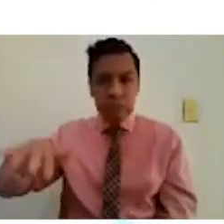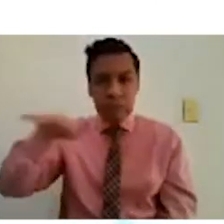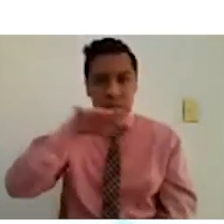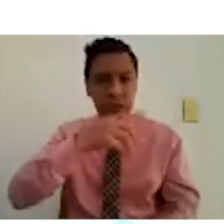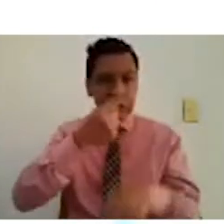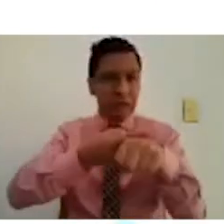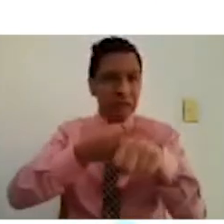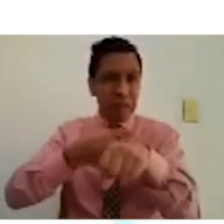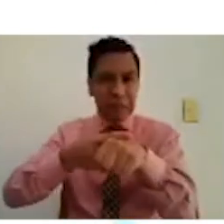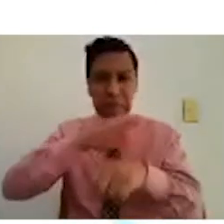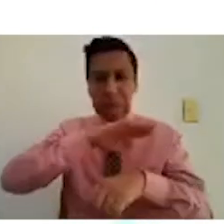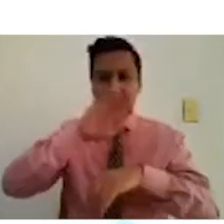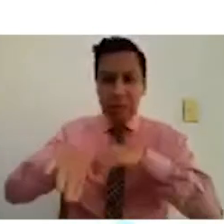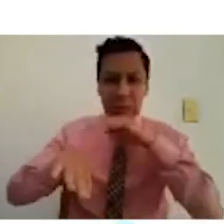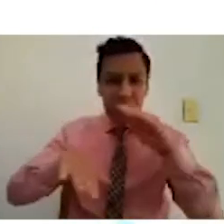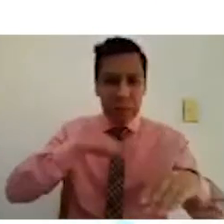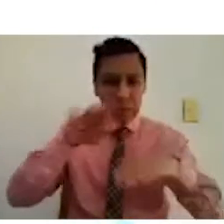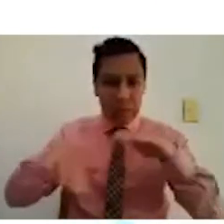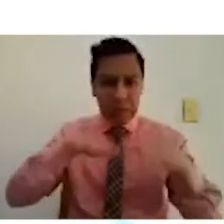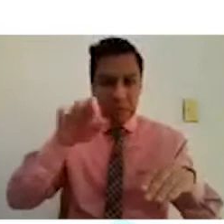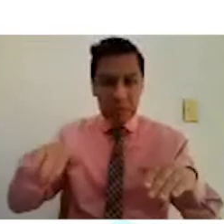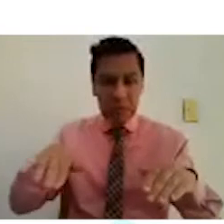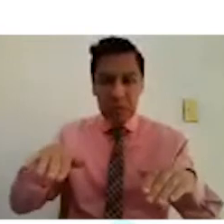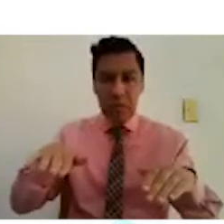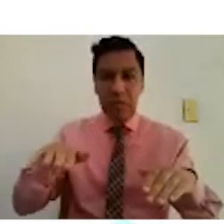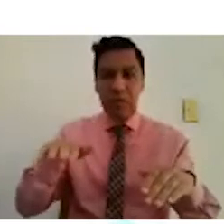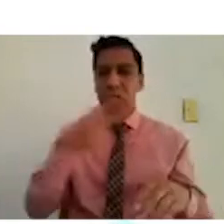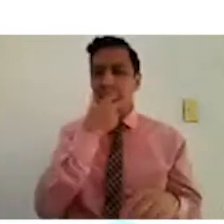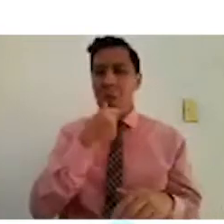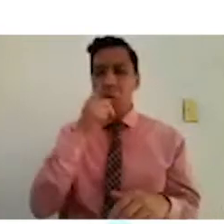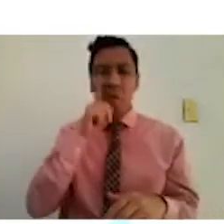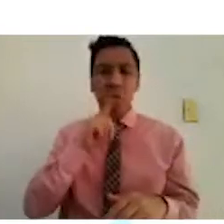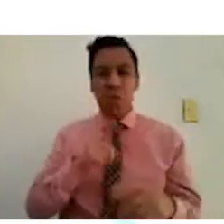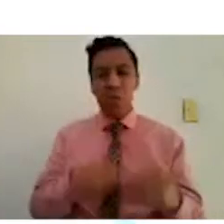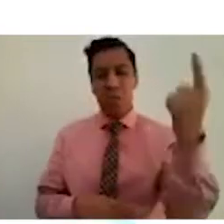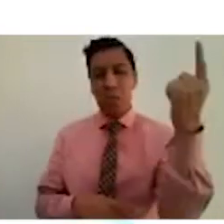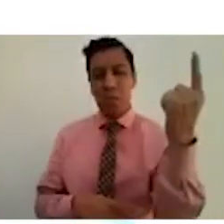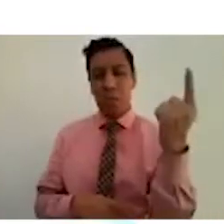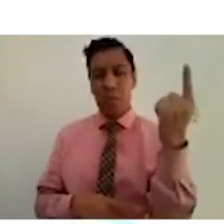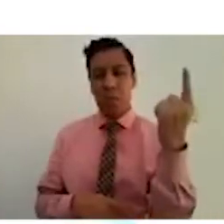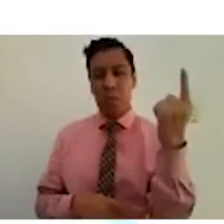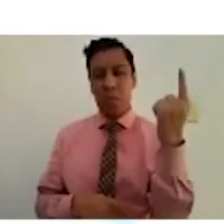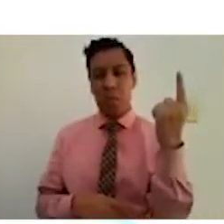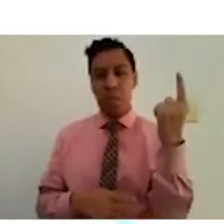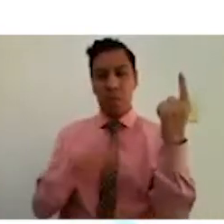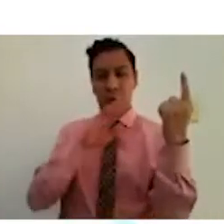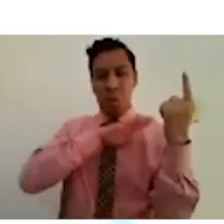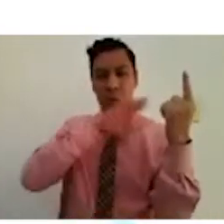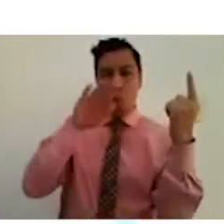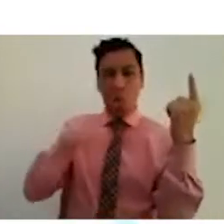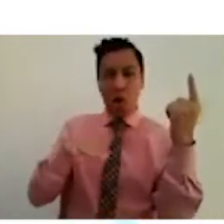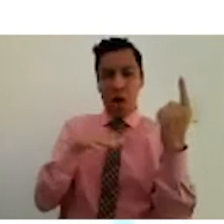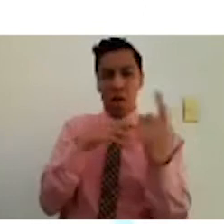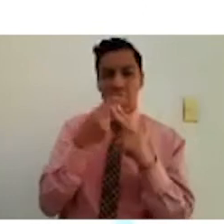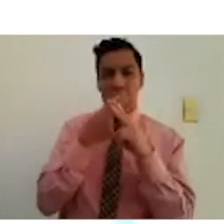a esta fantasmal muerte o peste en una doble exposición. Me detengo aquí un momento. La